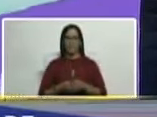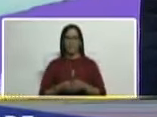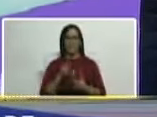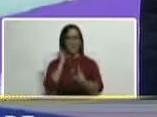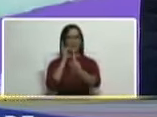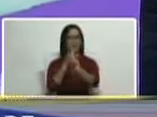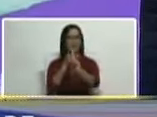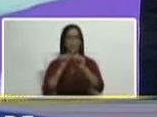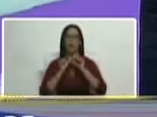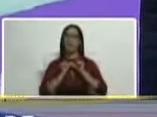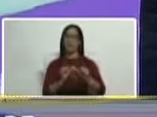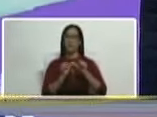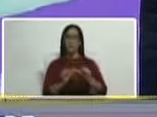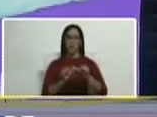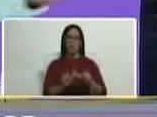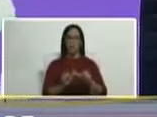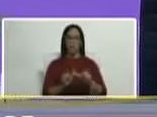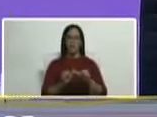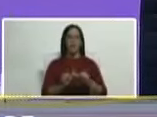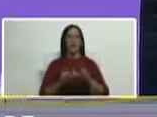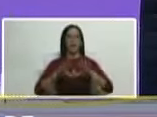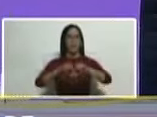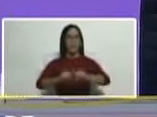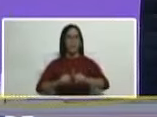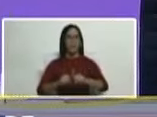permanente al imperialismo